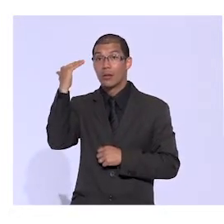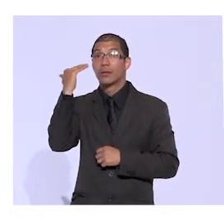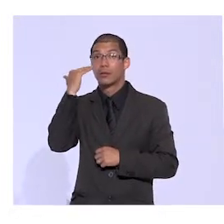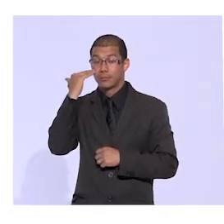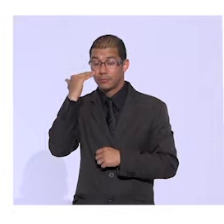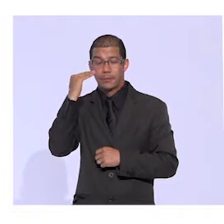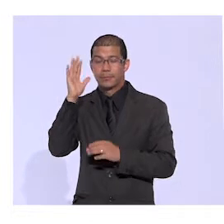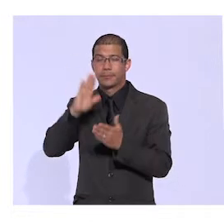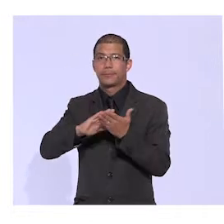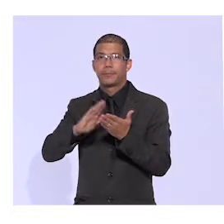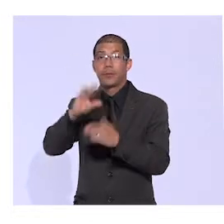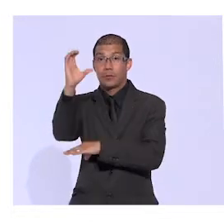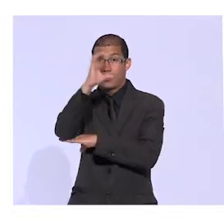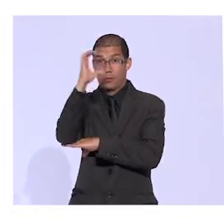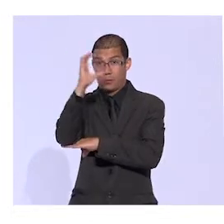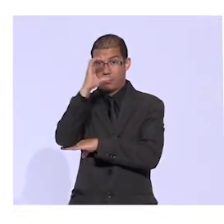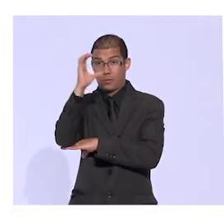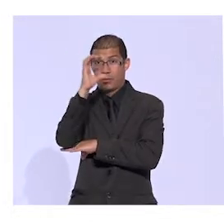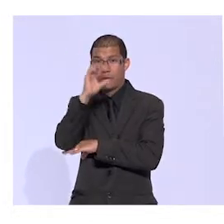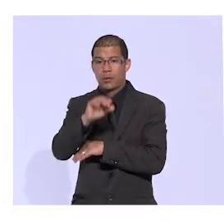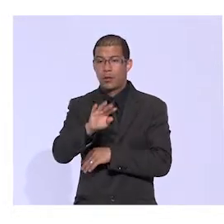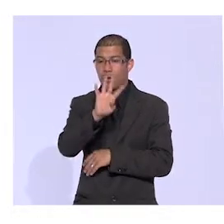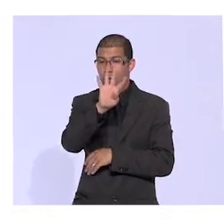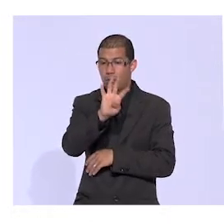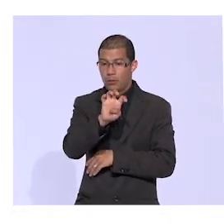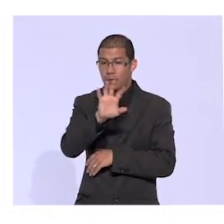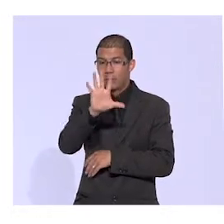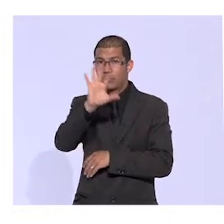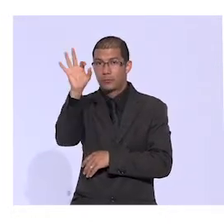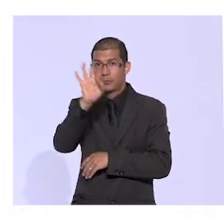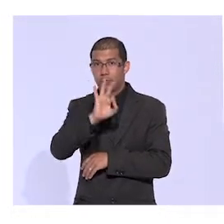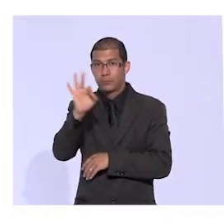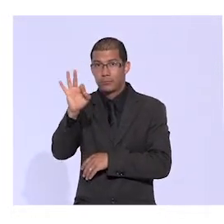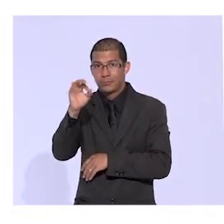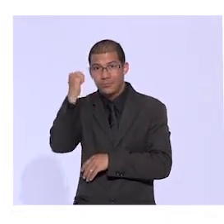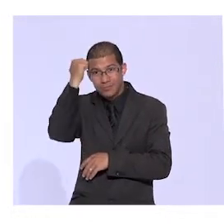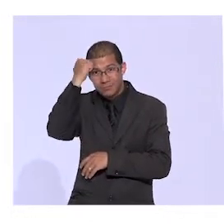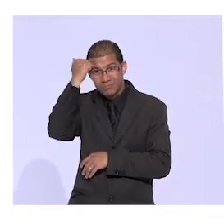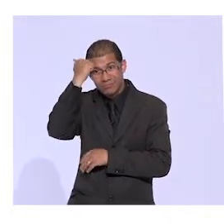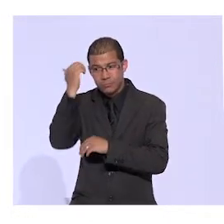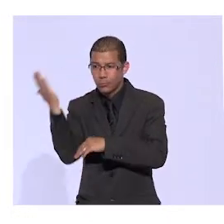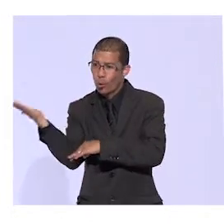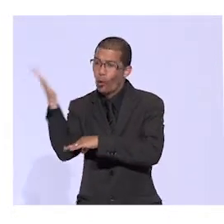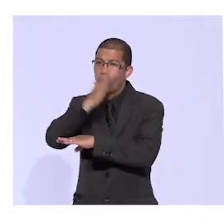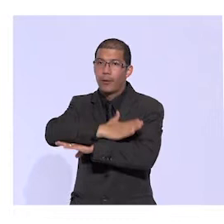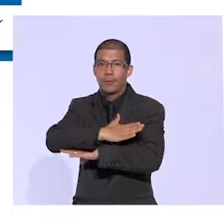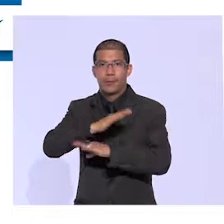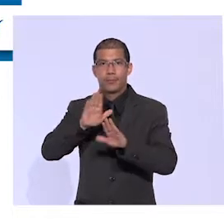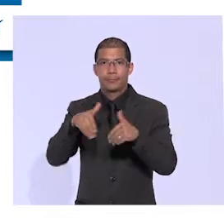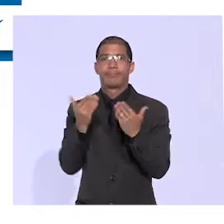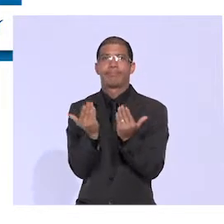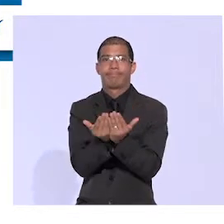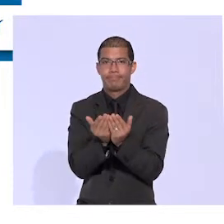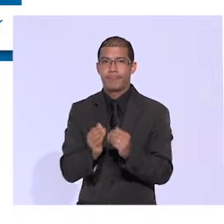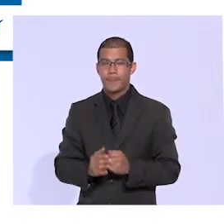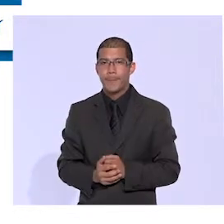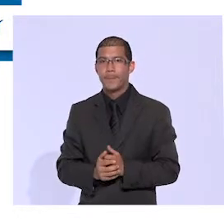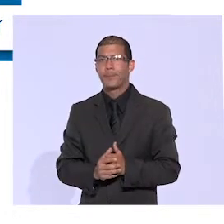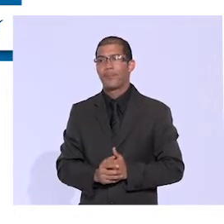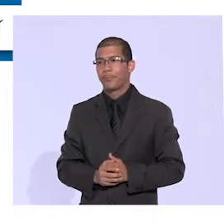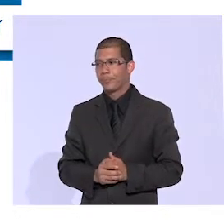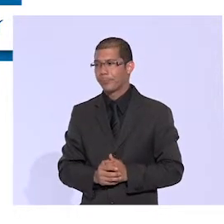que está en torno al 95% de los profesores trabajan a tiempo completo como docentes. Y vuelve a ocurrir algo